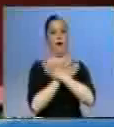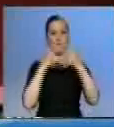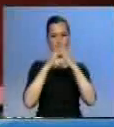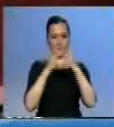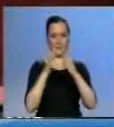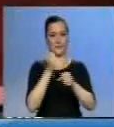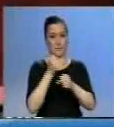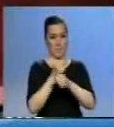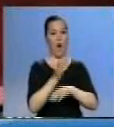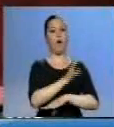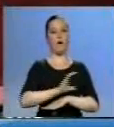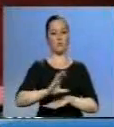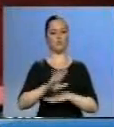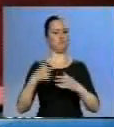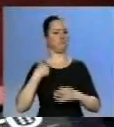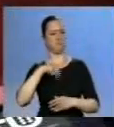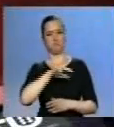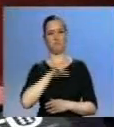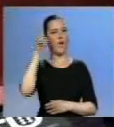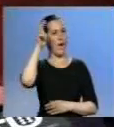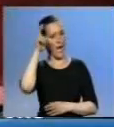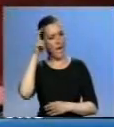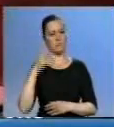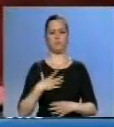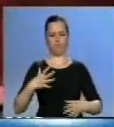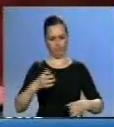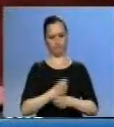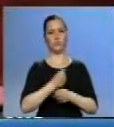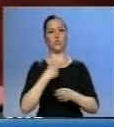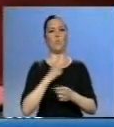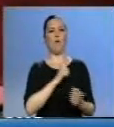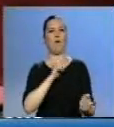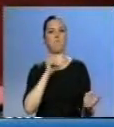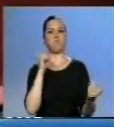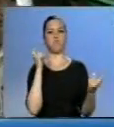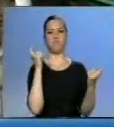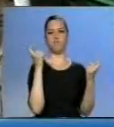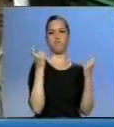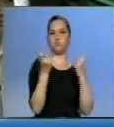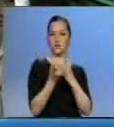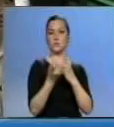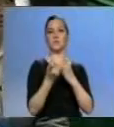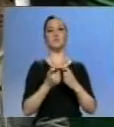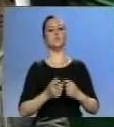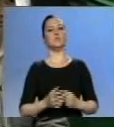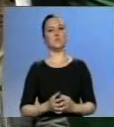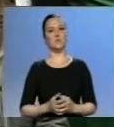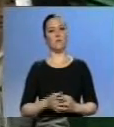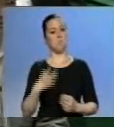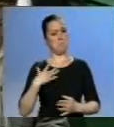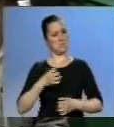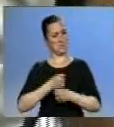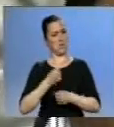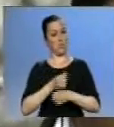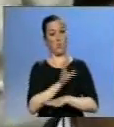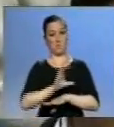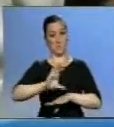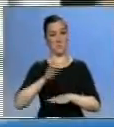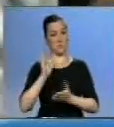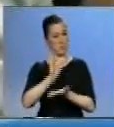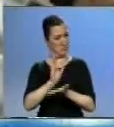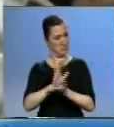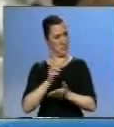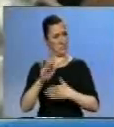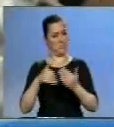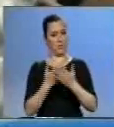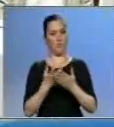campo. Estamos convencidos de que ha sido un cambio, un giro de 180 grados. Desmienten que el seguro campesino vaya a desaparecer y